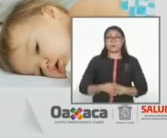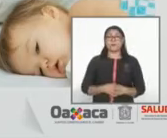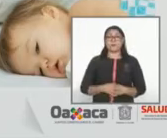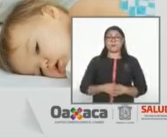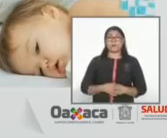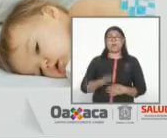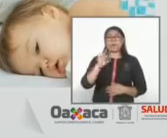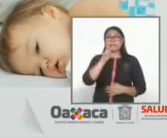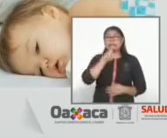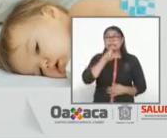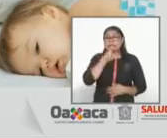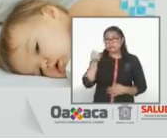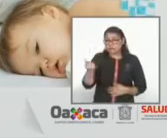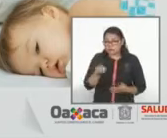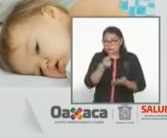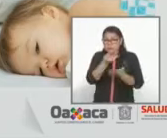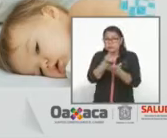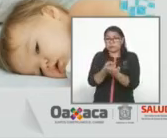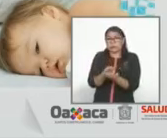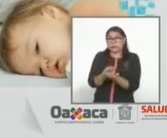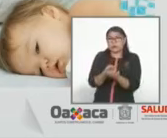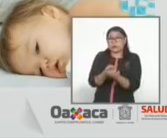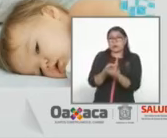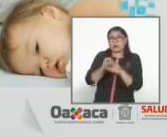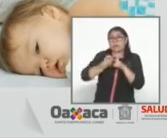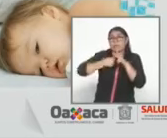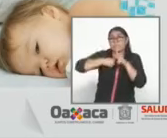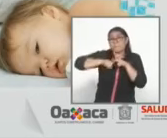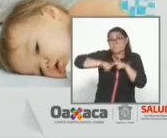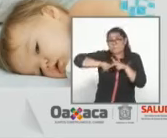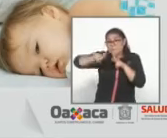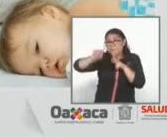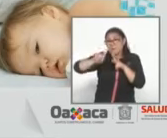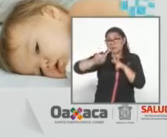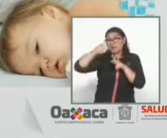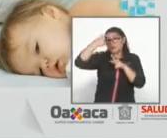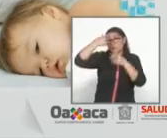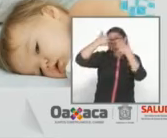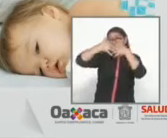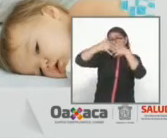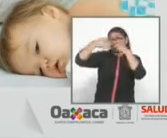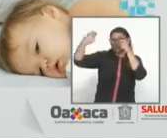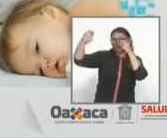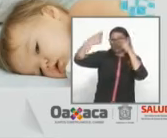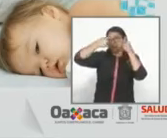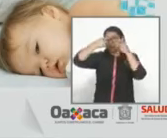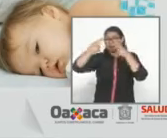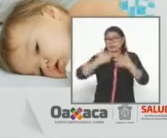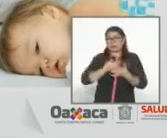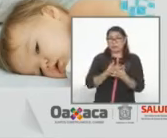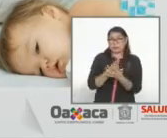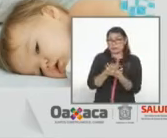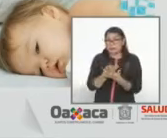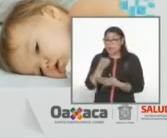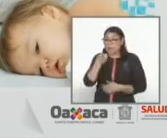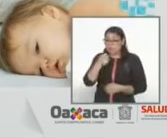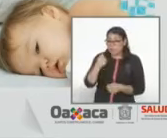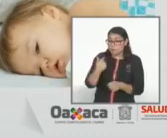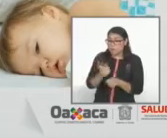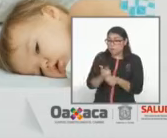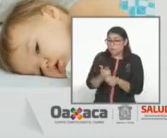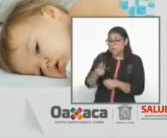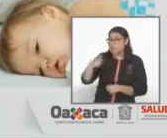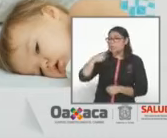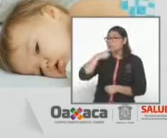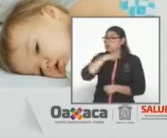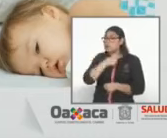un paciente que recientemente inicia con crisis epilépticas, eso es un dato de alarma que tenemos que llevar a nuestro niño